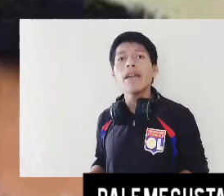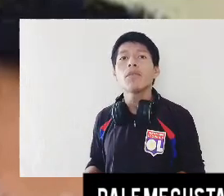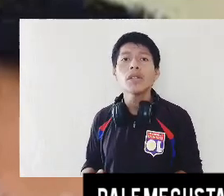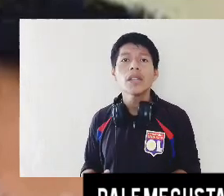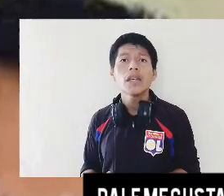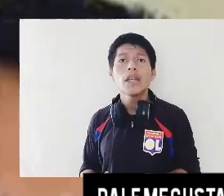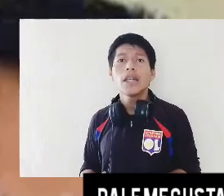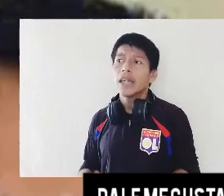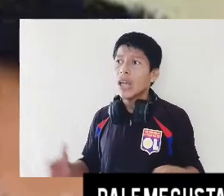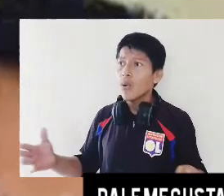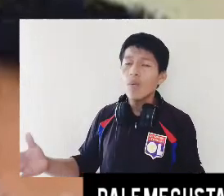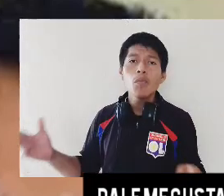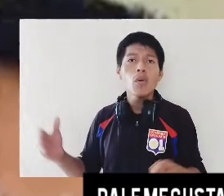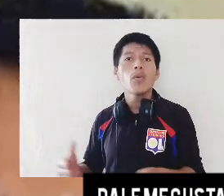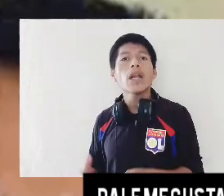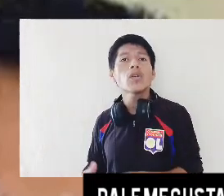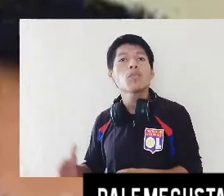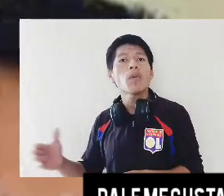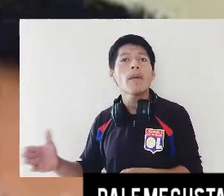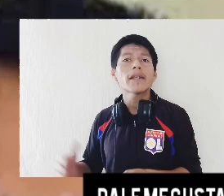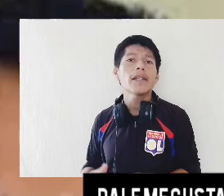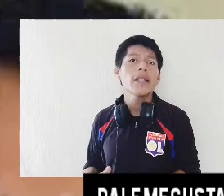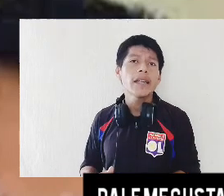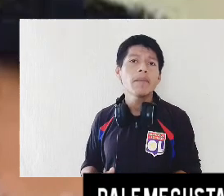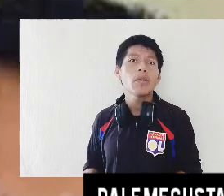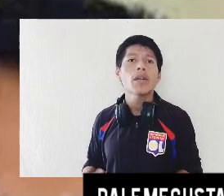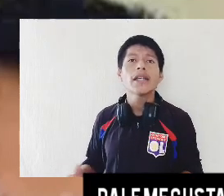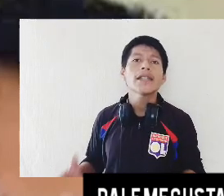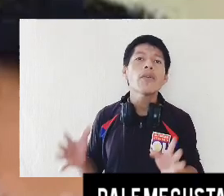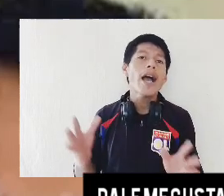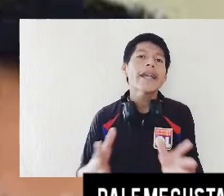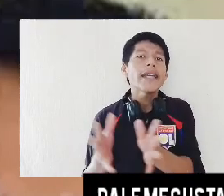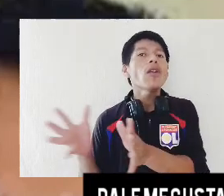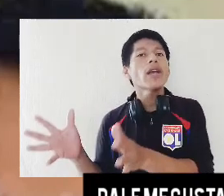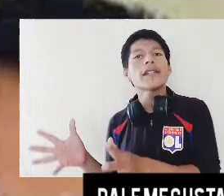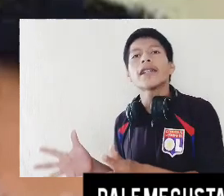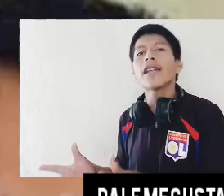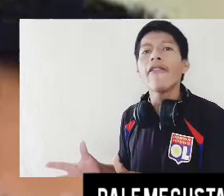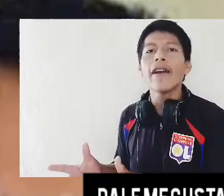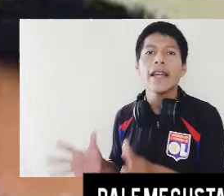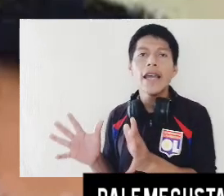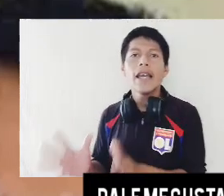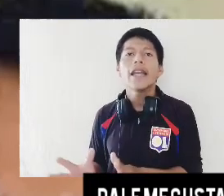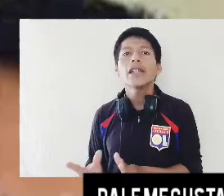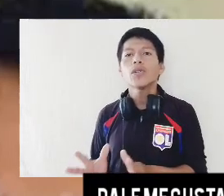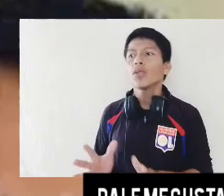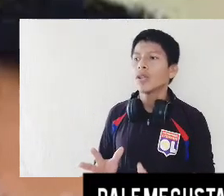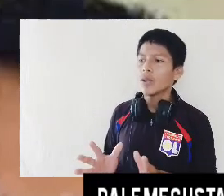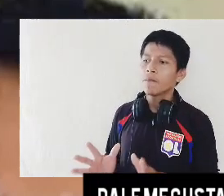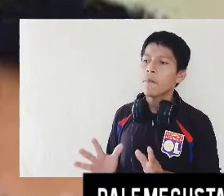también sabemos que hubo involucrados por parte del crimen organizado. Aquí lo que se zafan